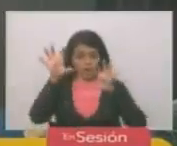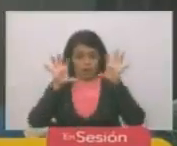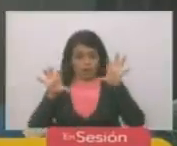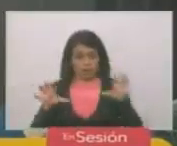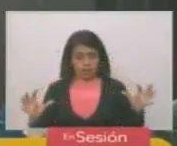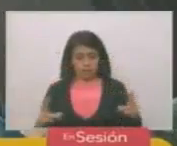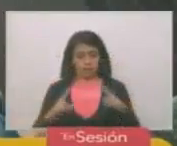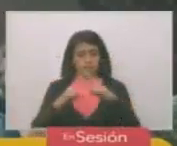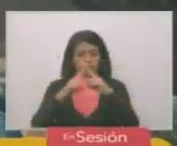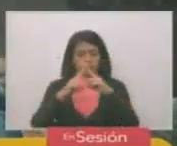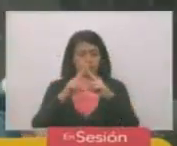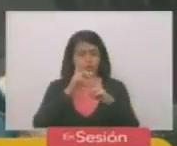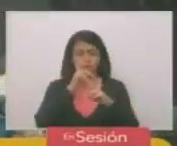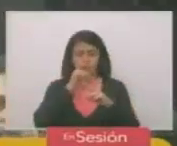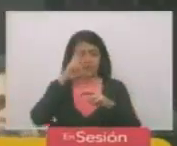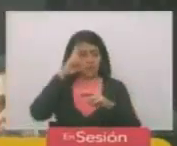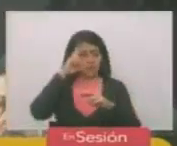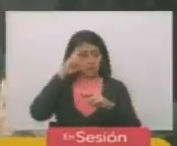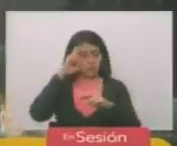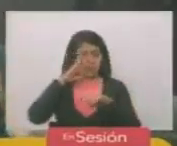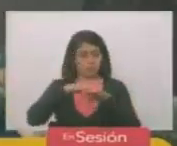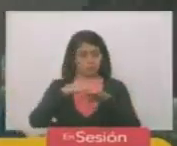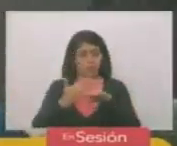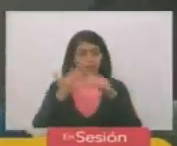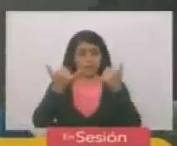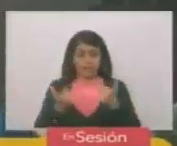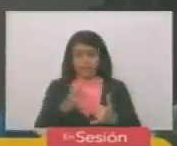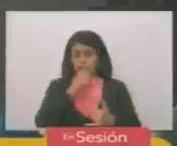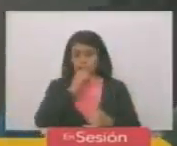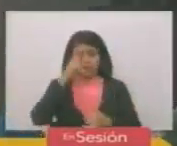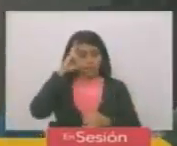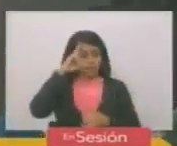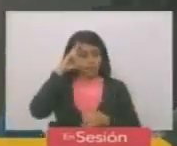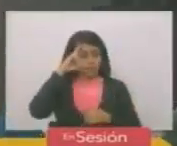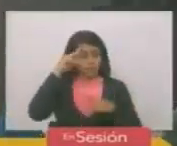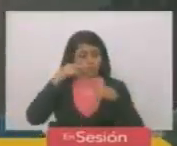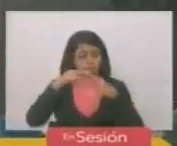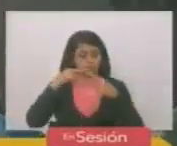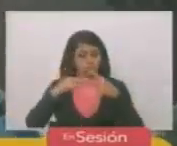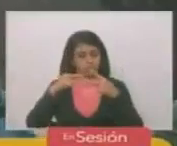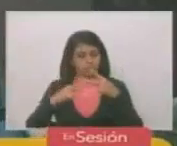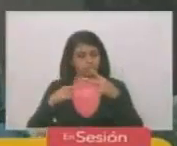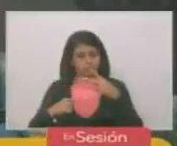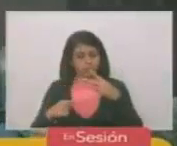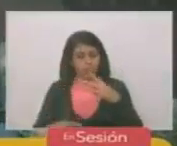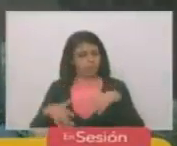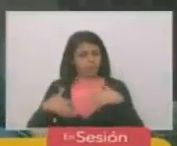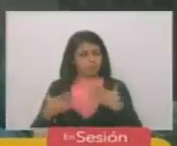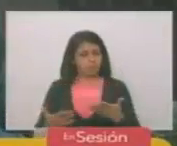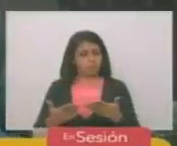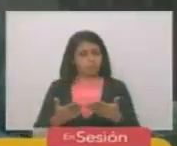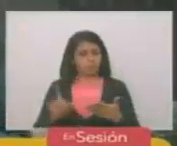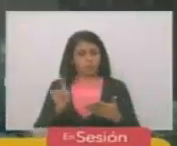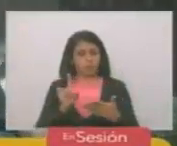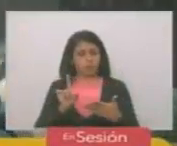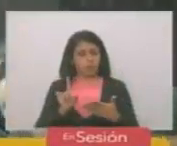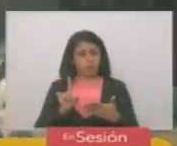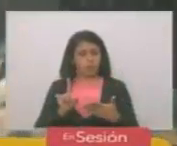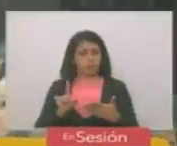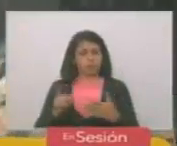parlamentos. No habrá razón alguna, ya hoy no hay razón para que no nos